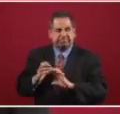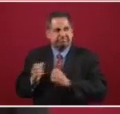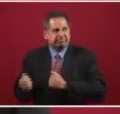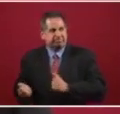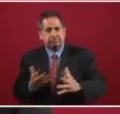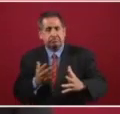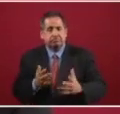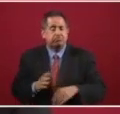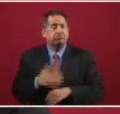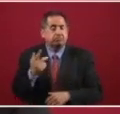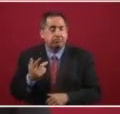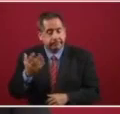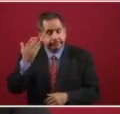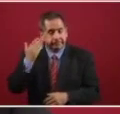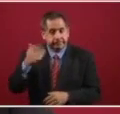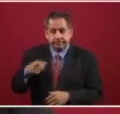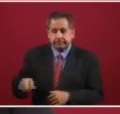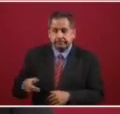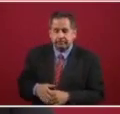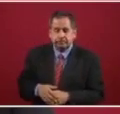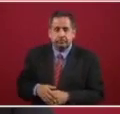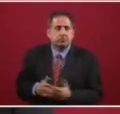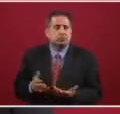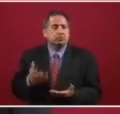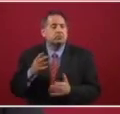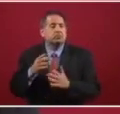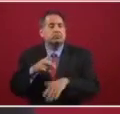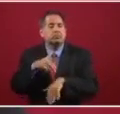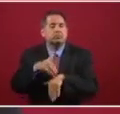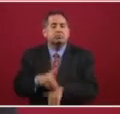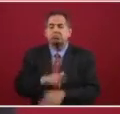lo menos no se cumplía